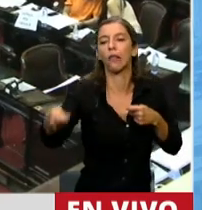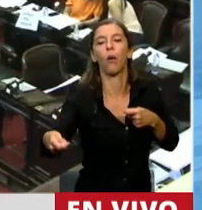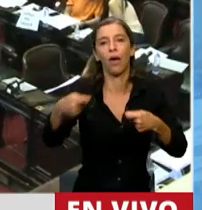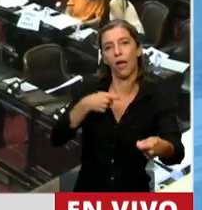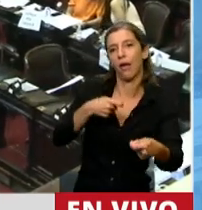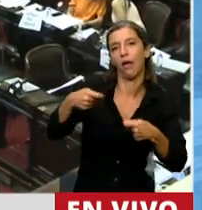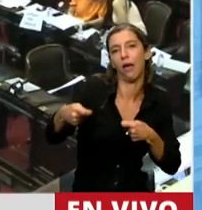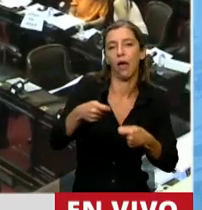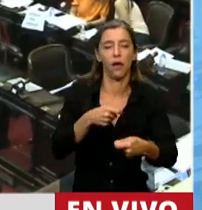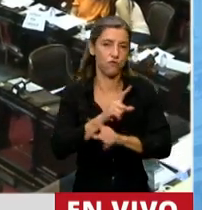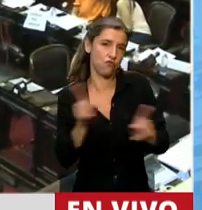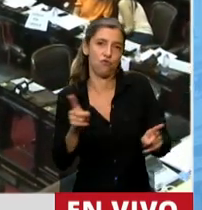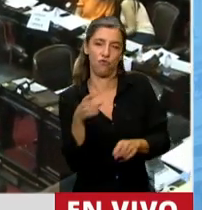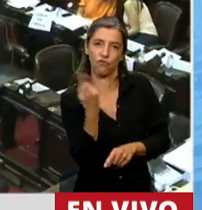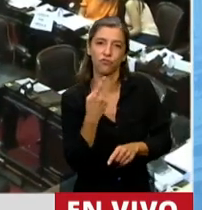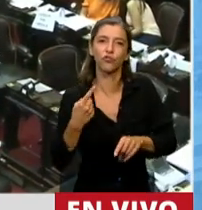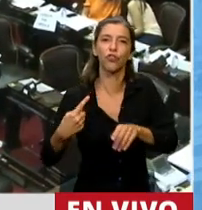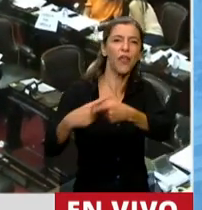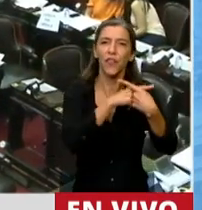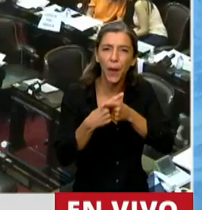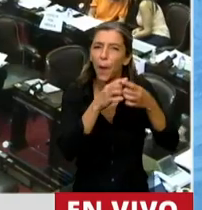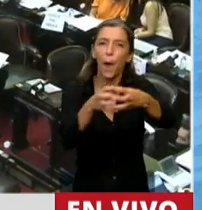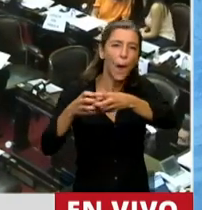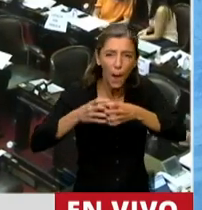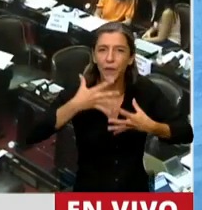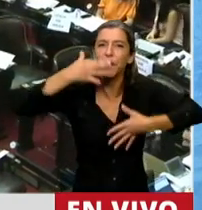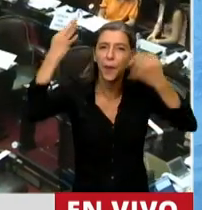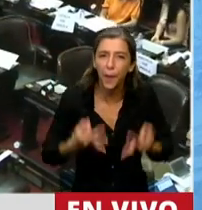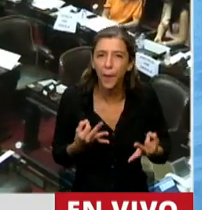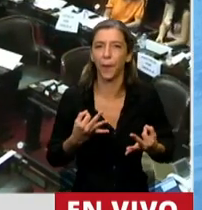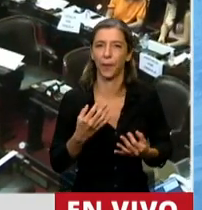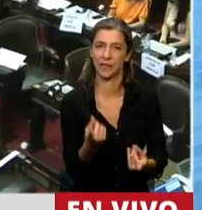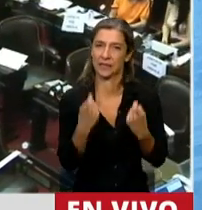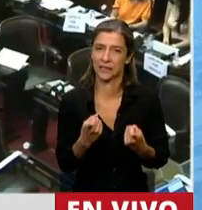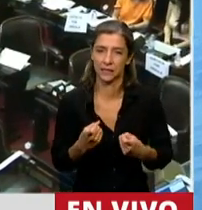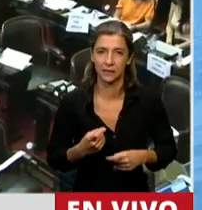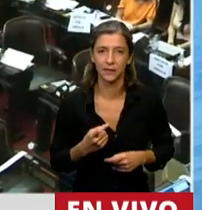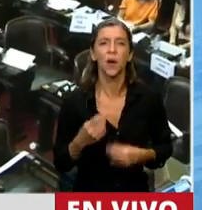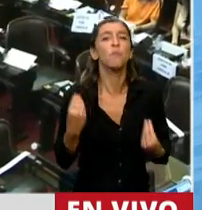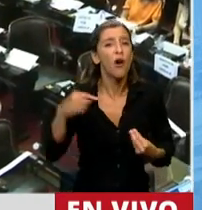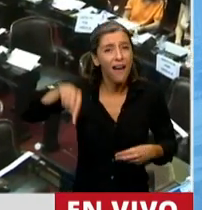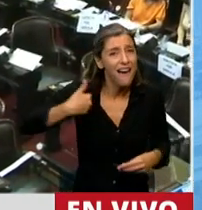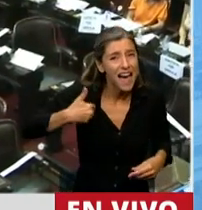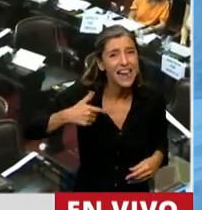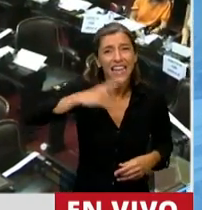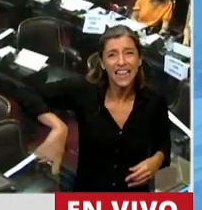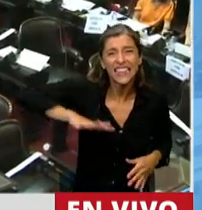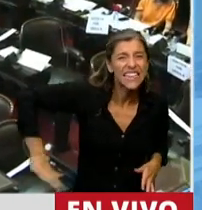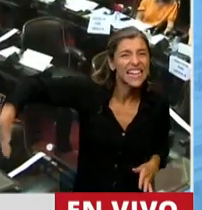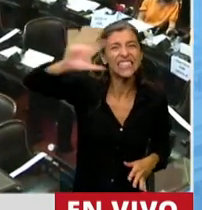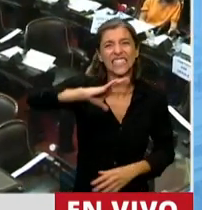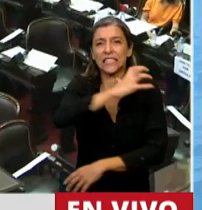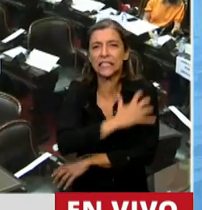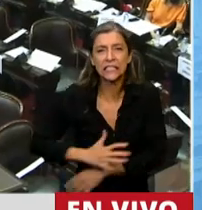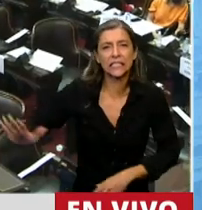Discutamos en serio de qué forma, cómo salimos de este país que dejaron con hambre, de este país que